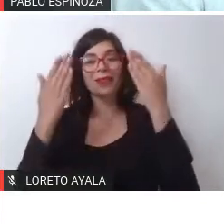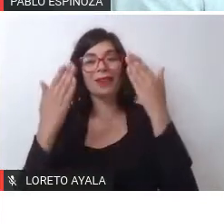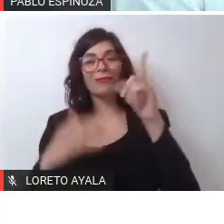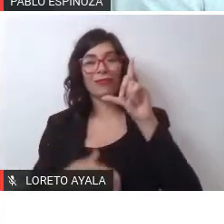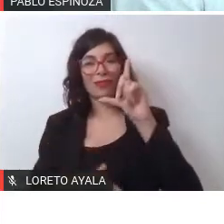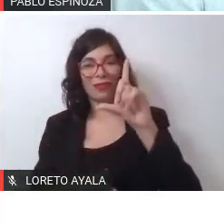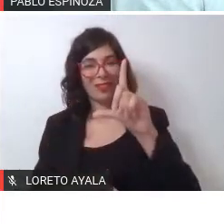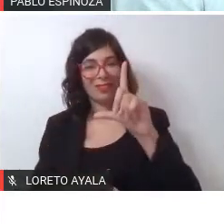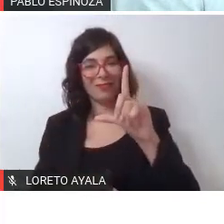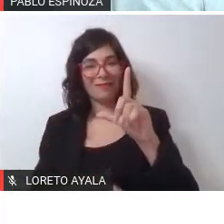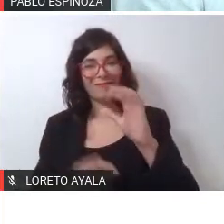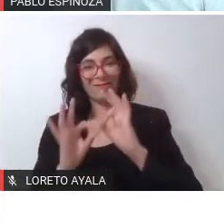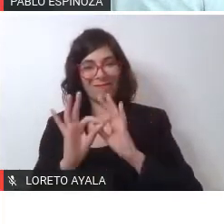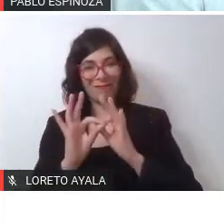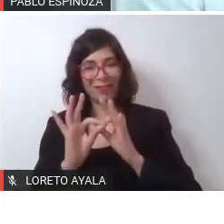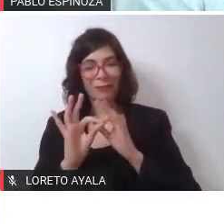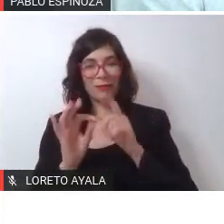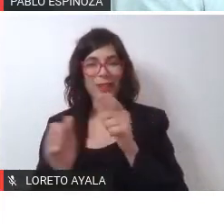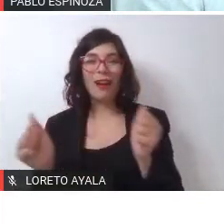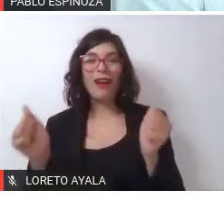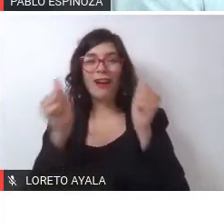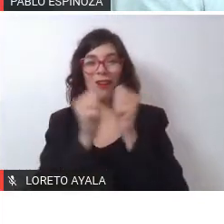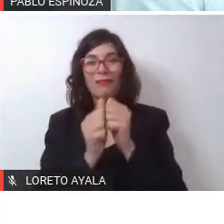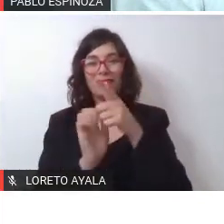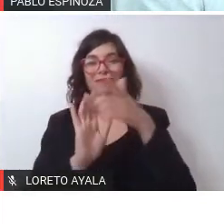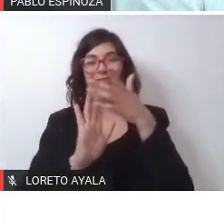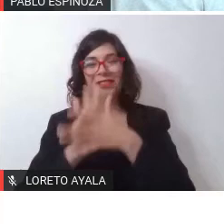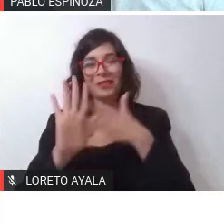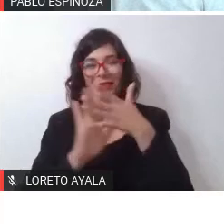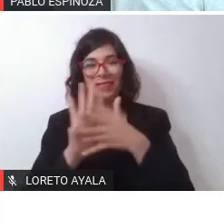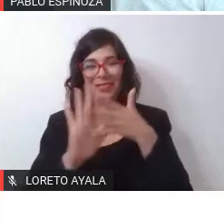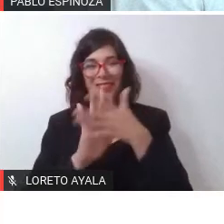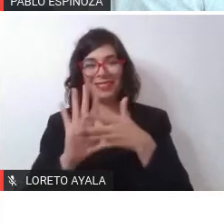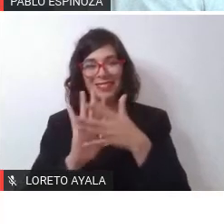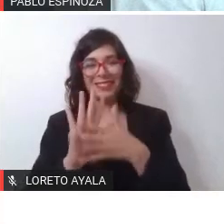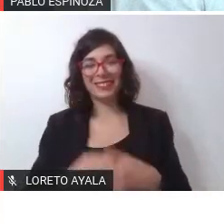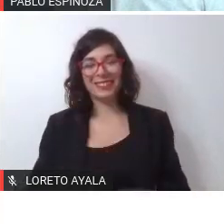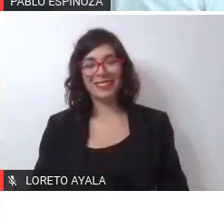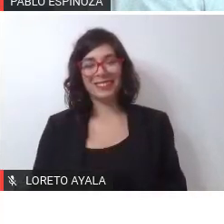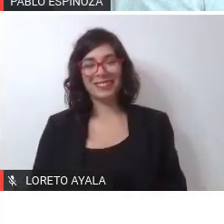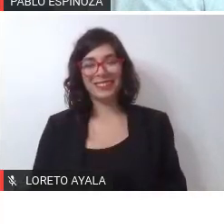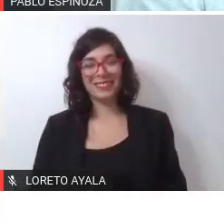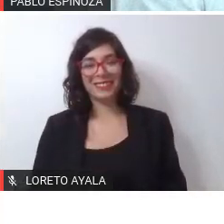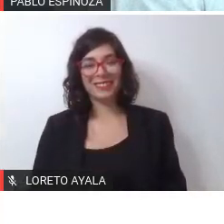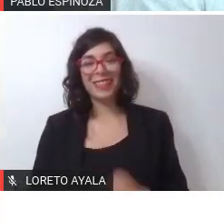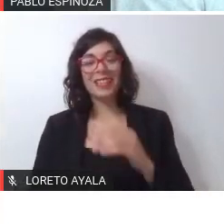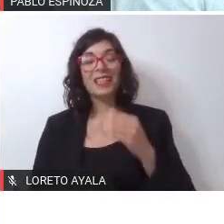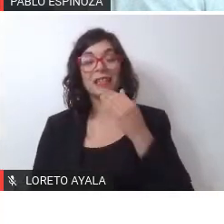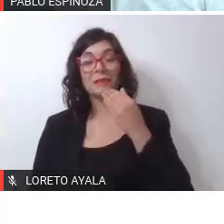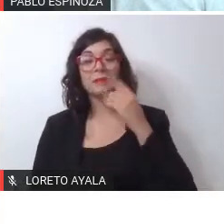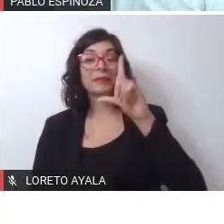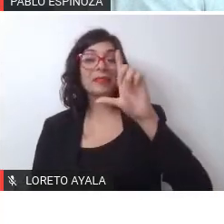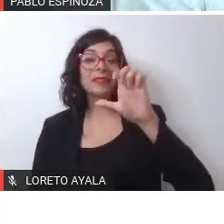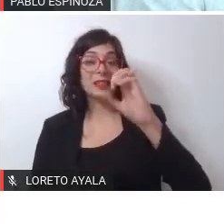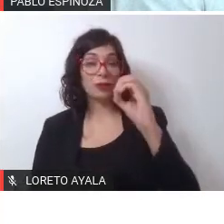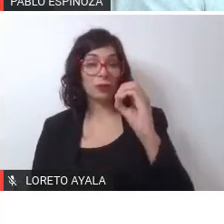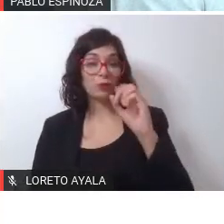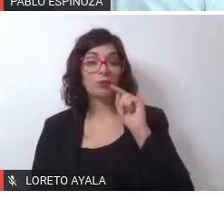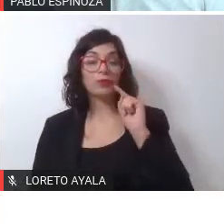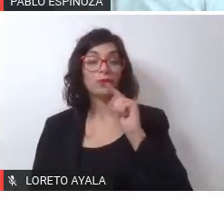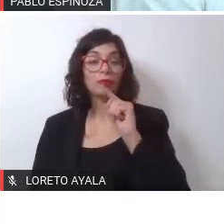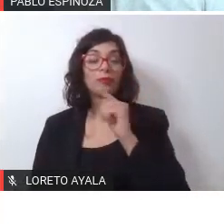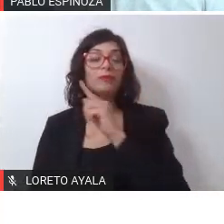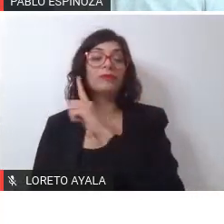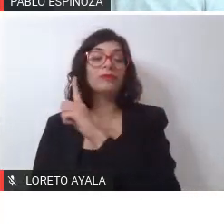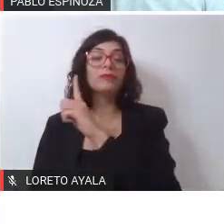nos va a acompañar con el lenguaje de señas. Y Leonidas, que con